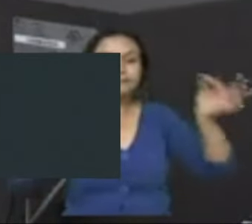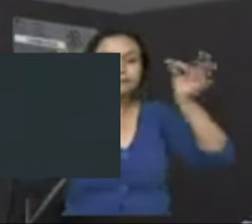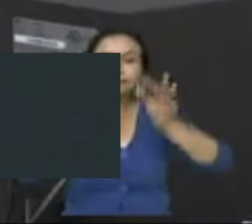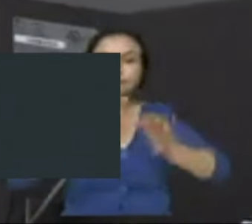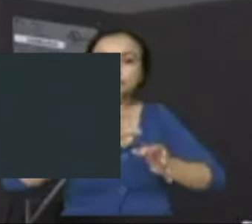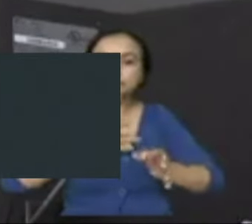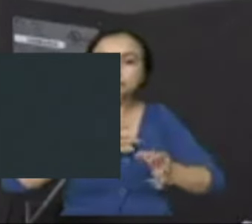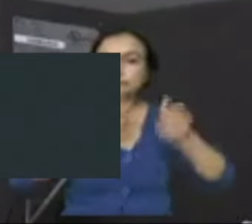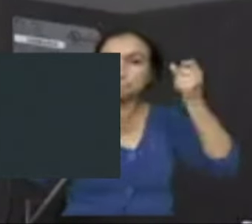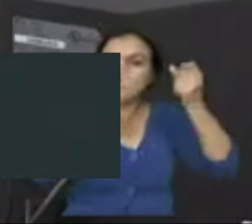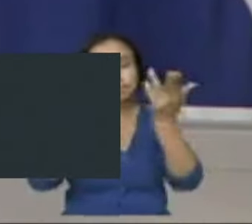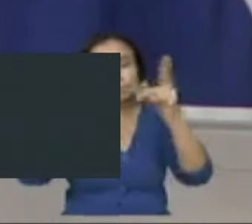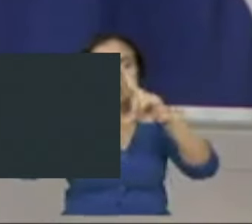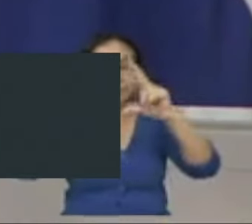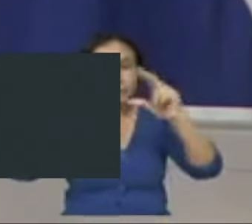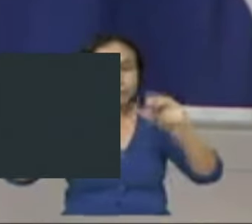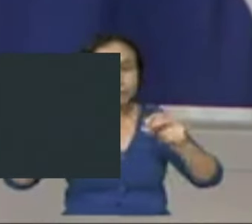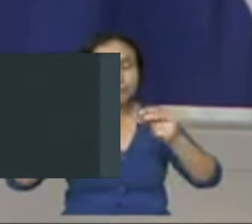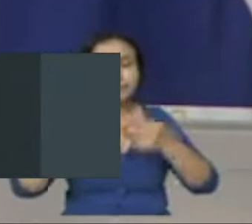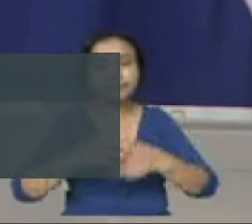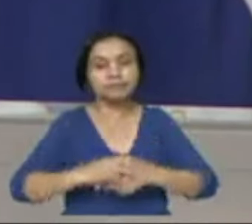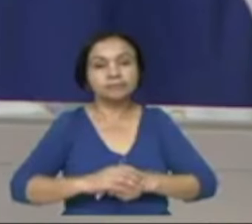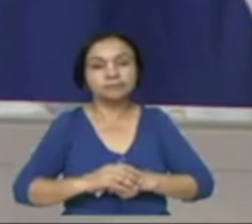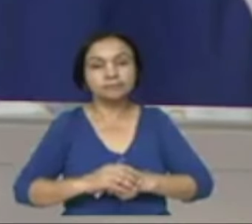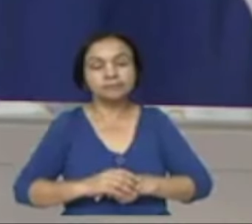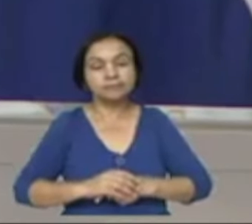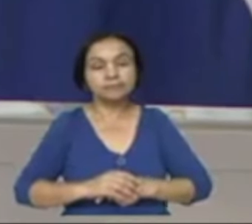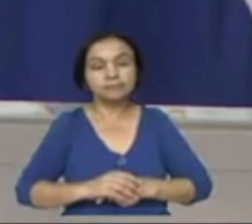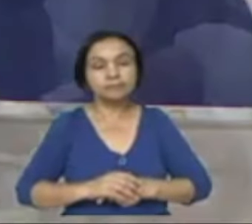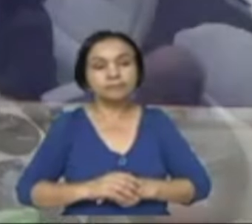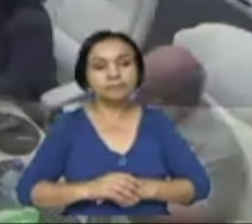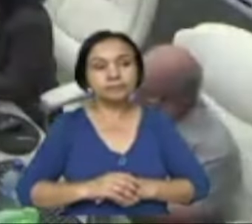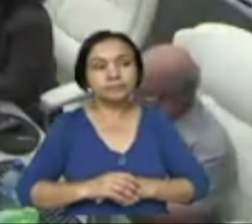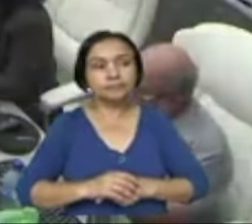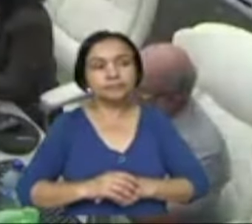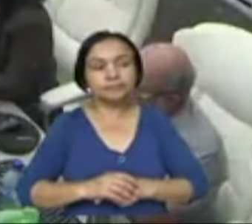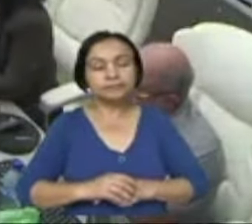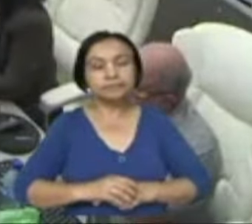necesidad para las y los nicaragüenses. En Crónica TN8, Selena Cruz.